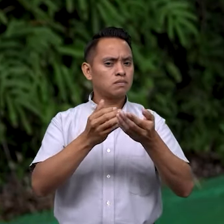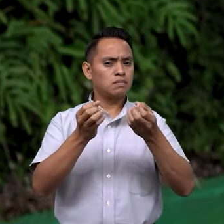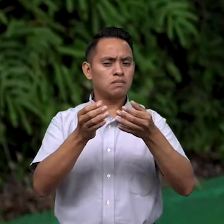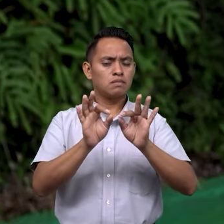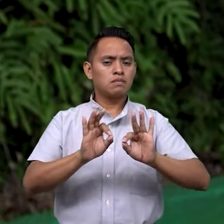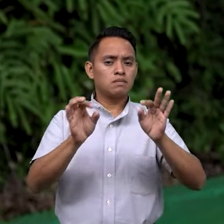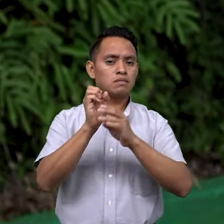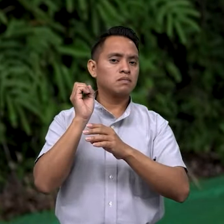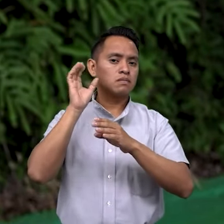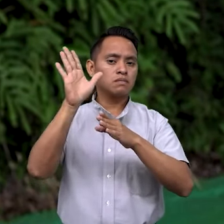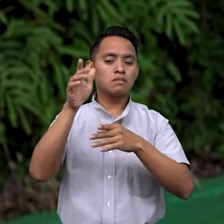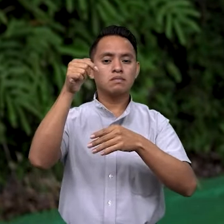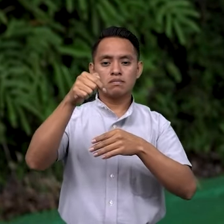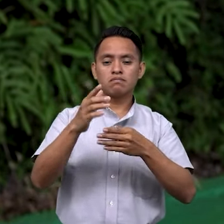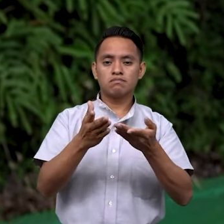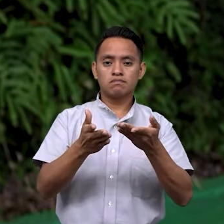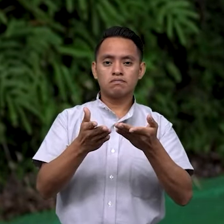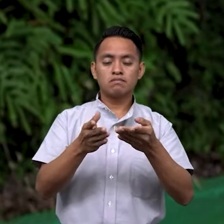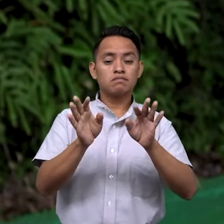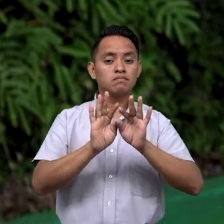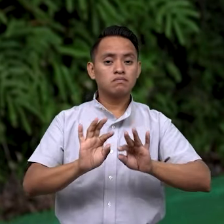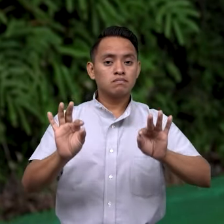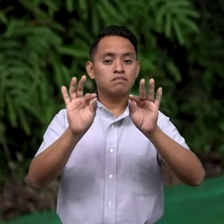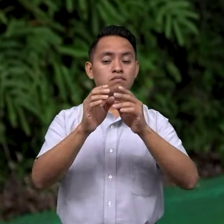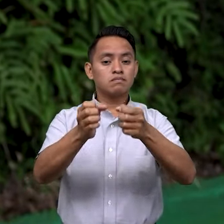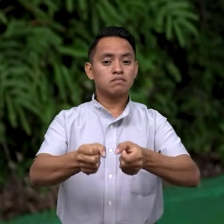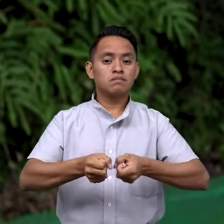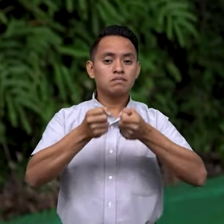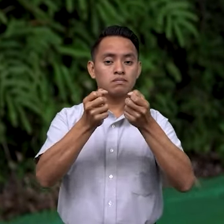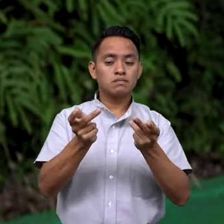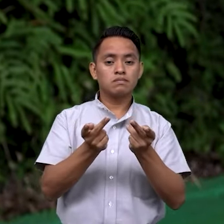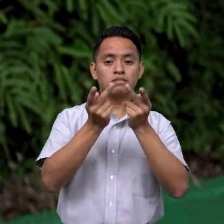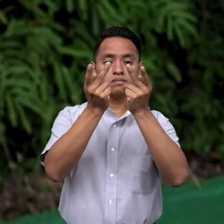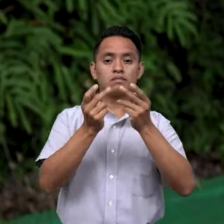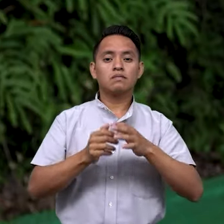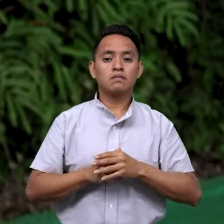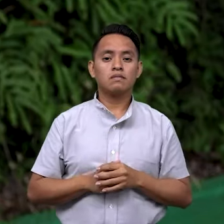turístico pero con riesgo ha sido fundamental para la salvaguarda de la vida.